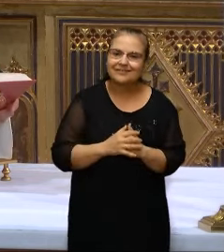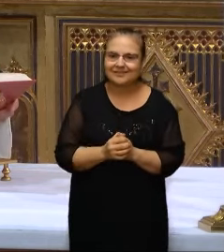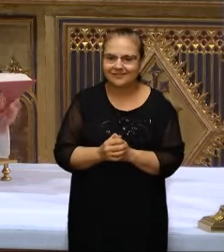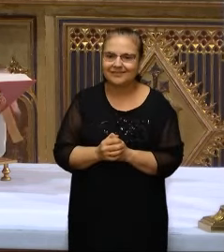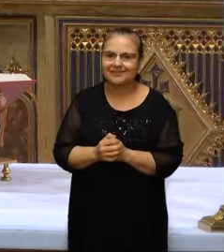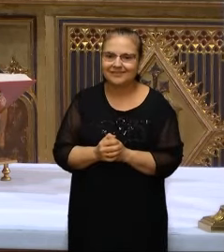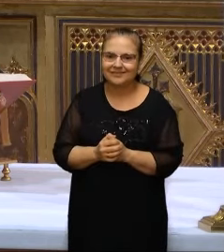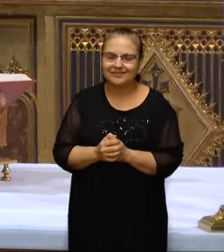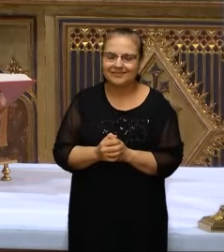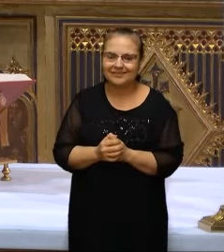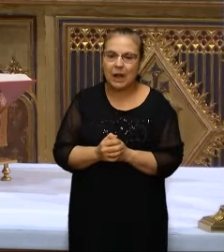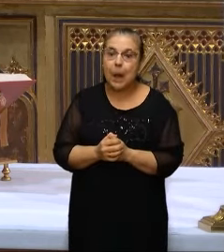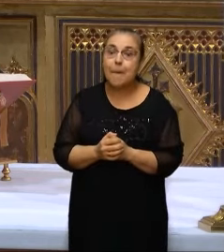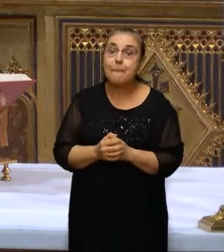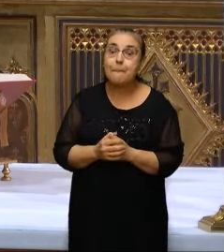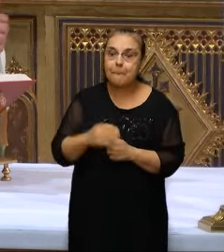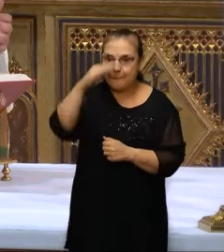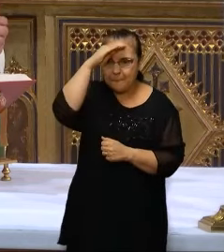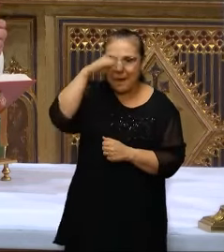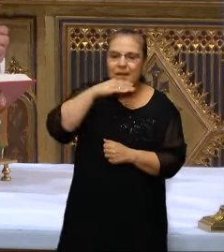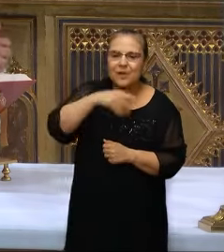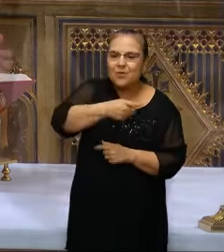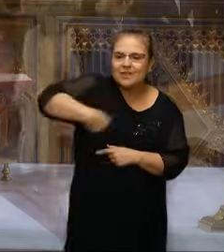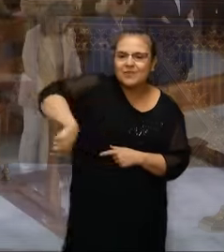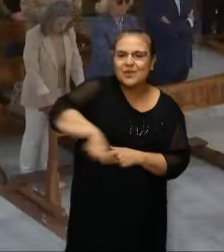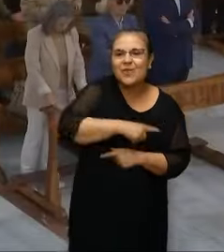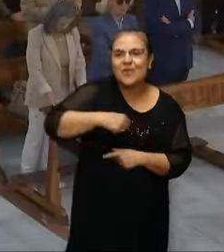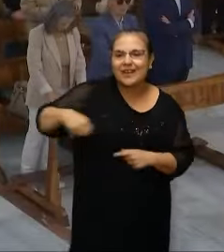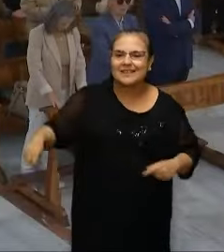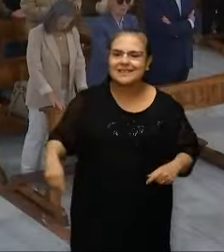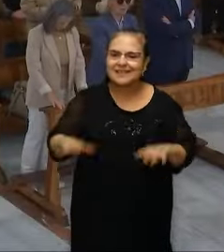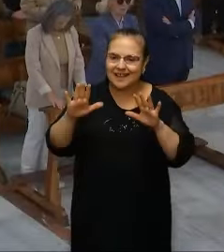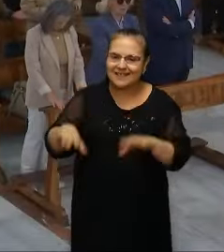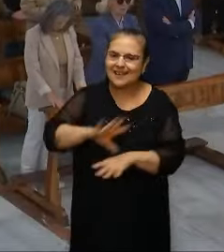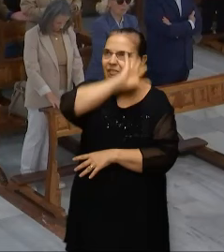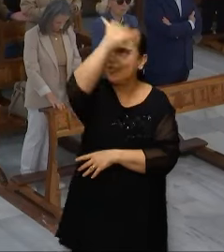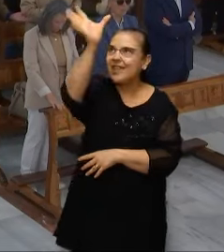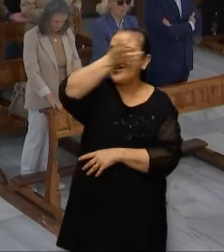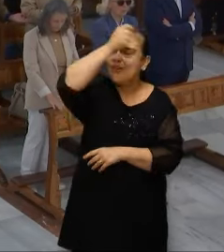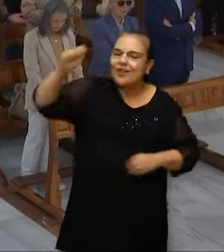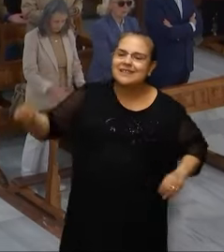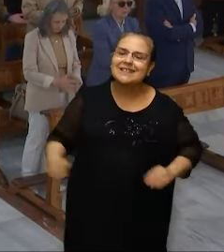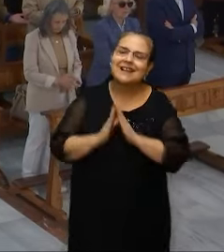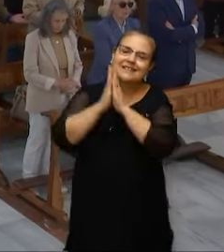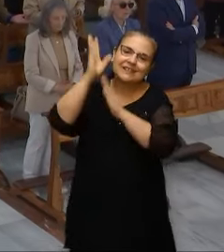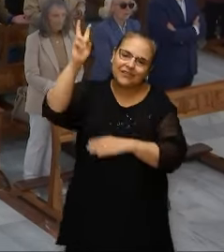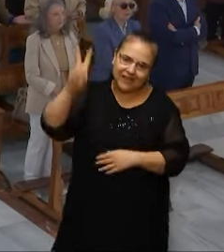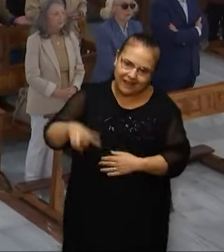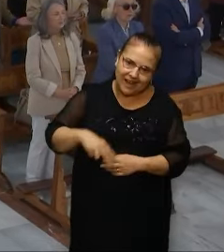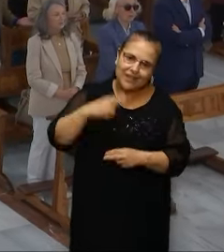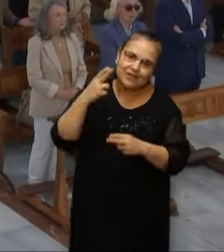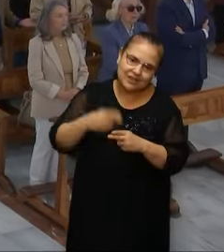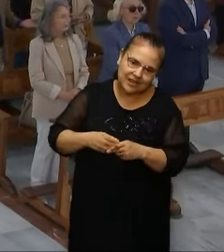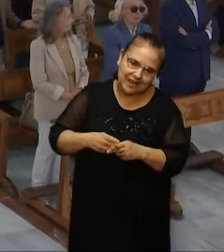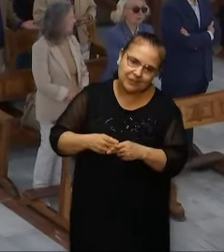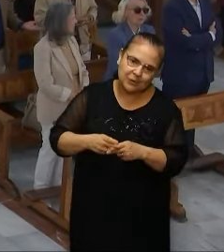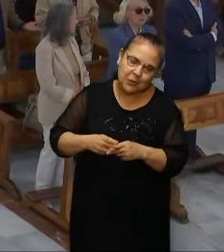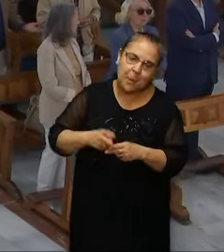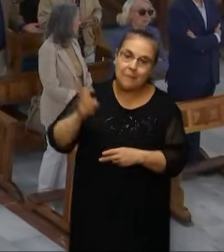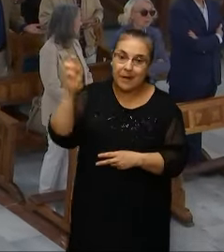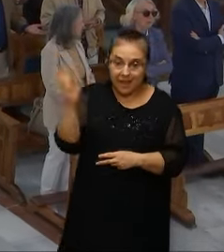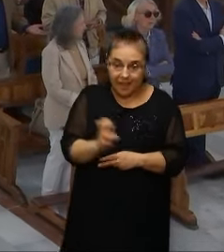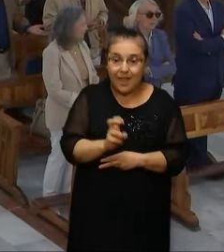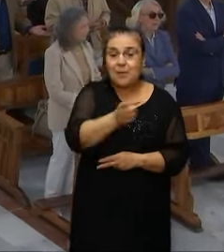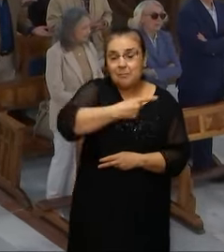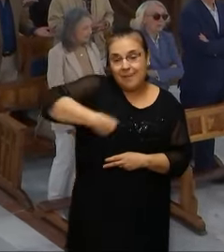atrevemos todos juntos a decir padre nuestro que estás en el cielo santificado sea